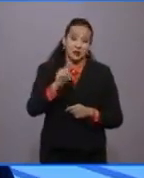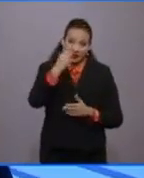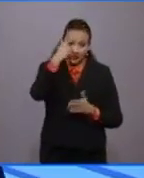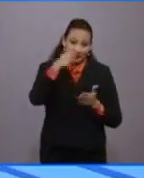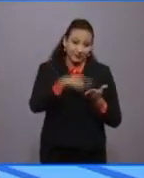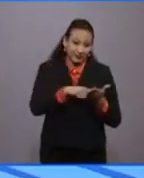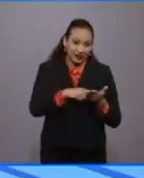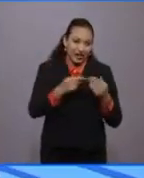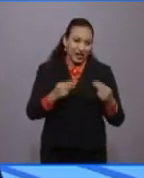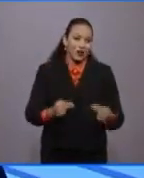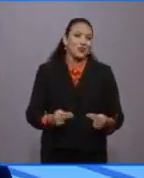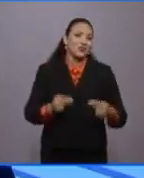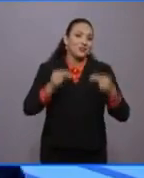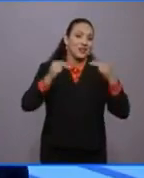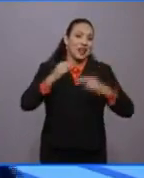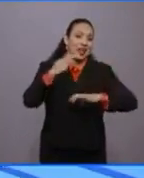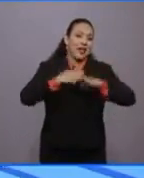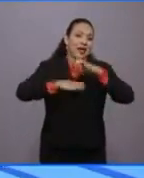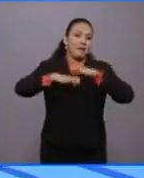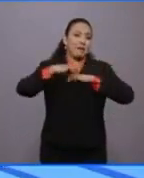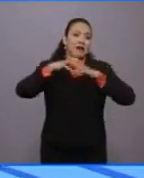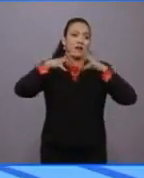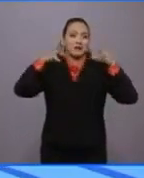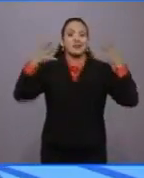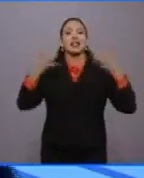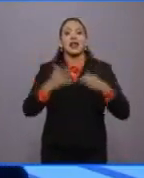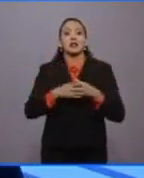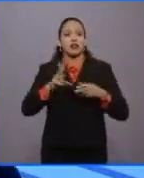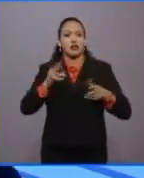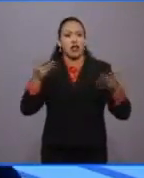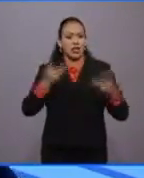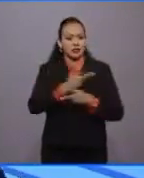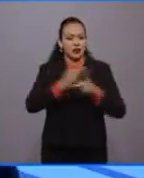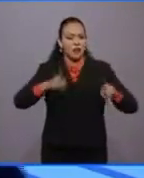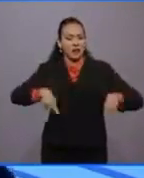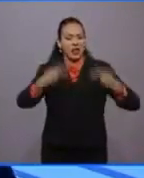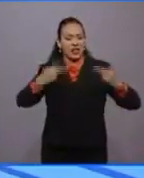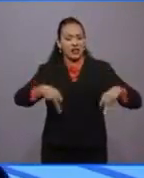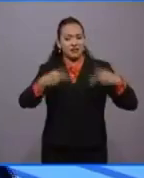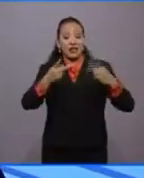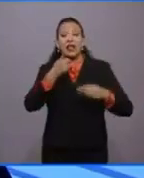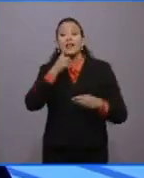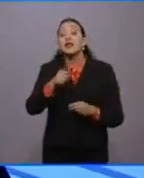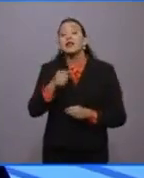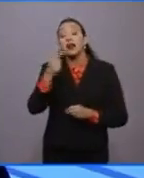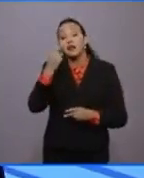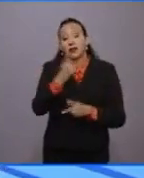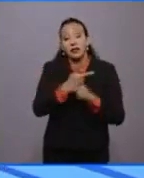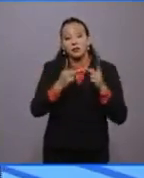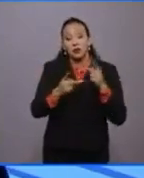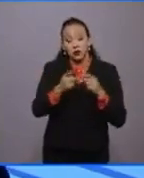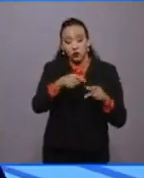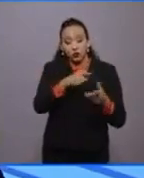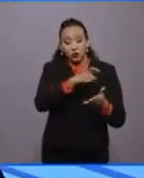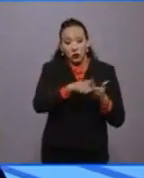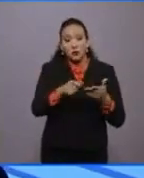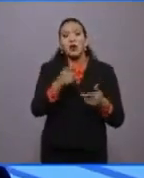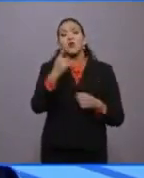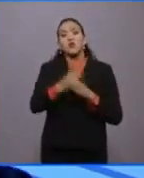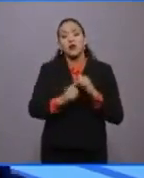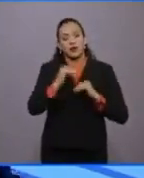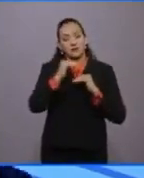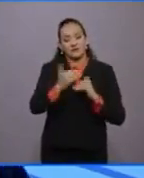la mercadotecnia ha incidido en que el producto no dura más de un año. Para el canal del Poder Judicial